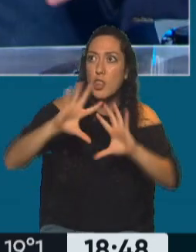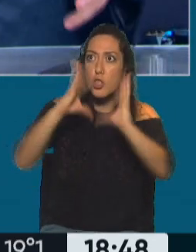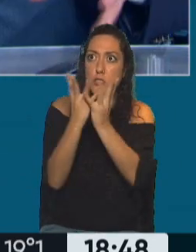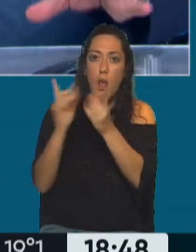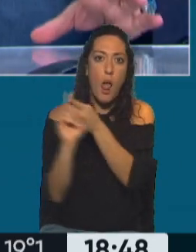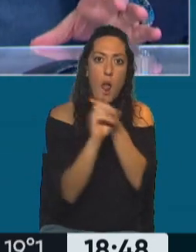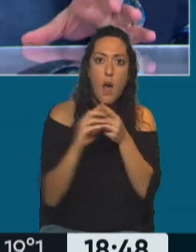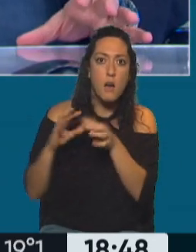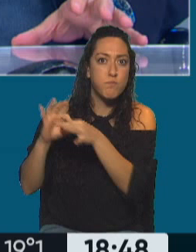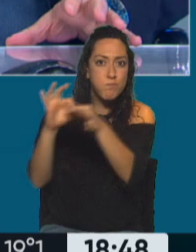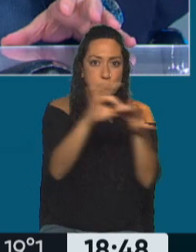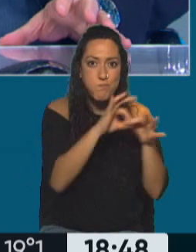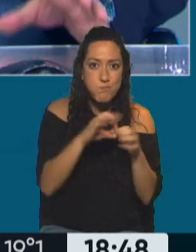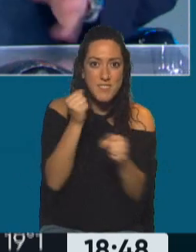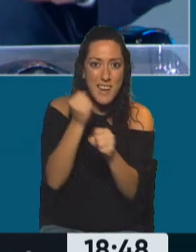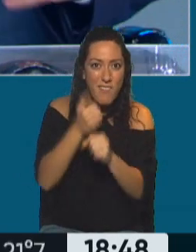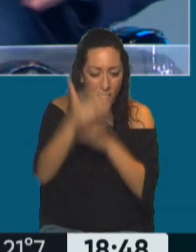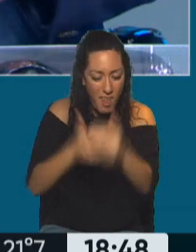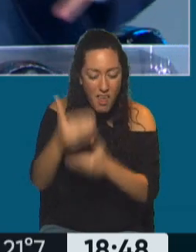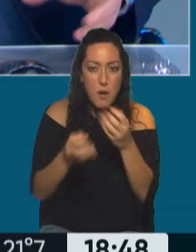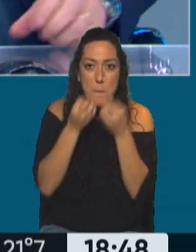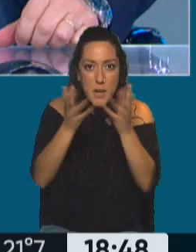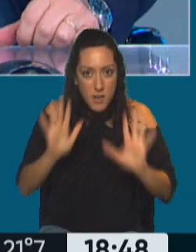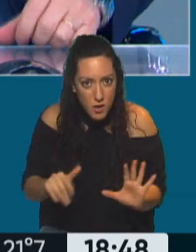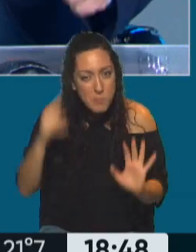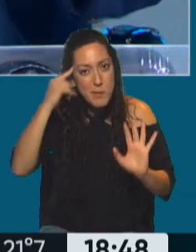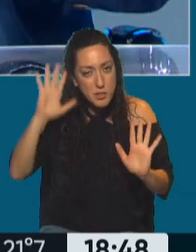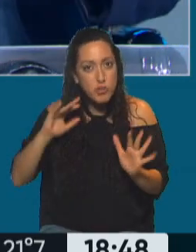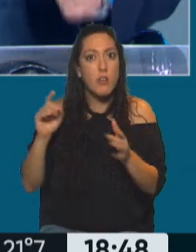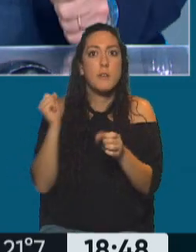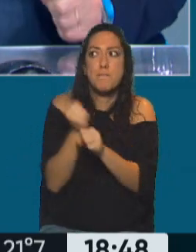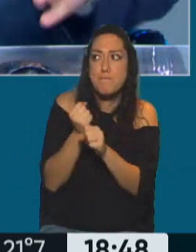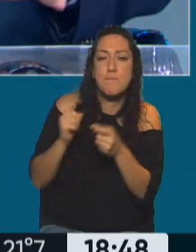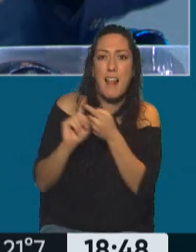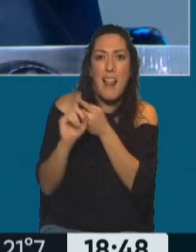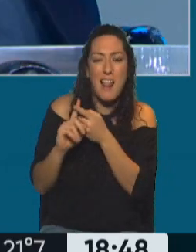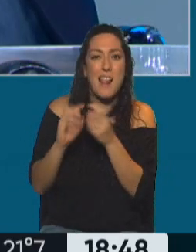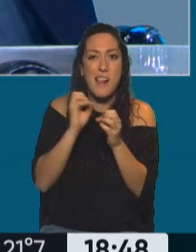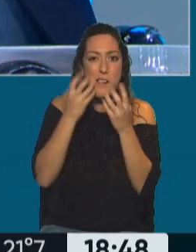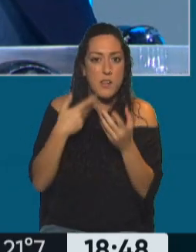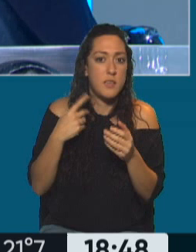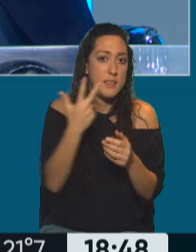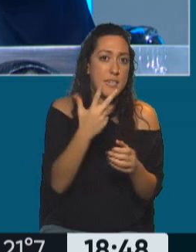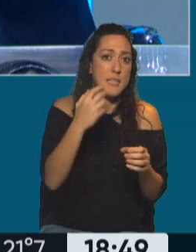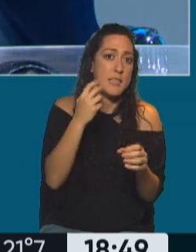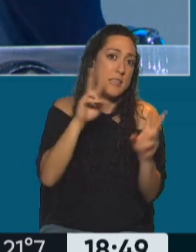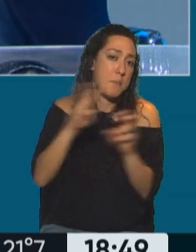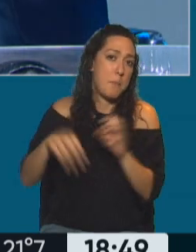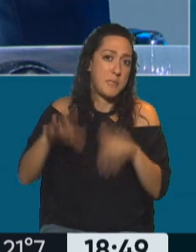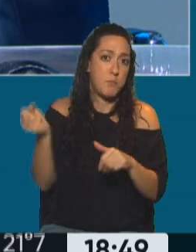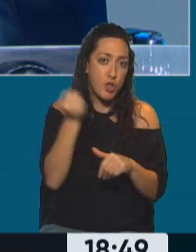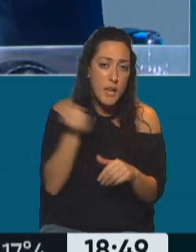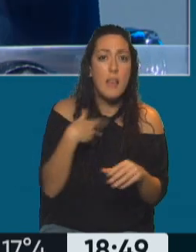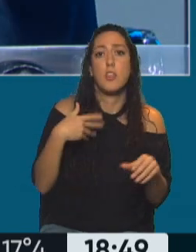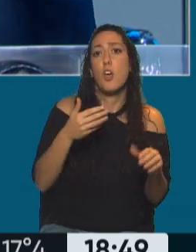articulado es lo que va a permitir trabajar para calcular articular y trabajar los tres temas centrales que hay que hacer que es estabilizar el tipo de cambio y recuperar